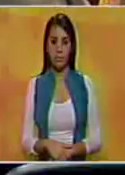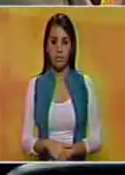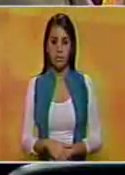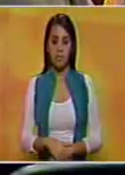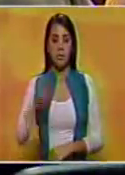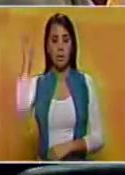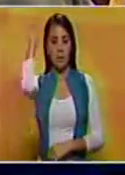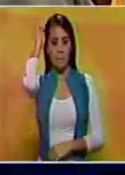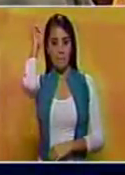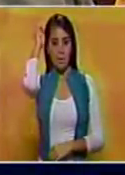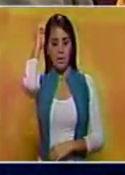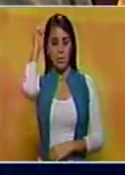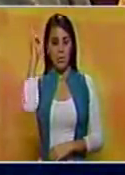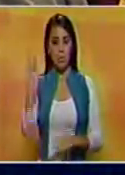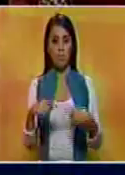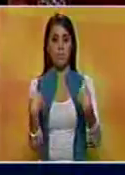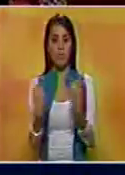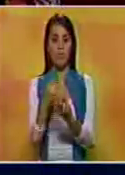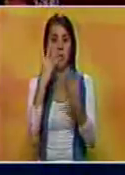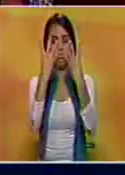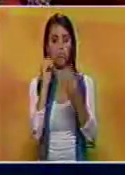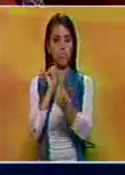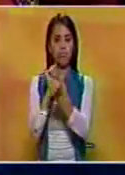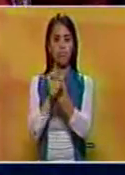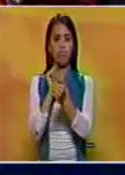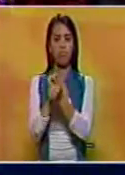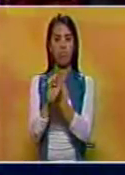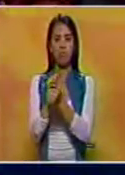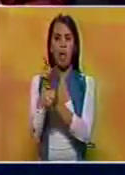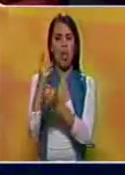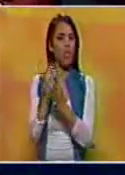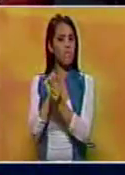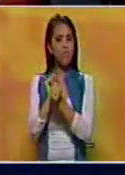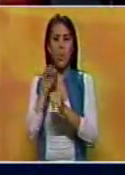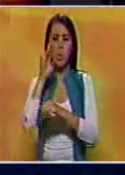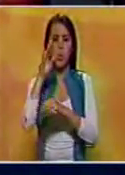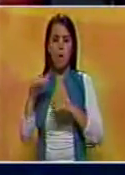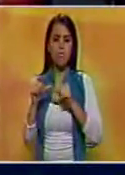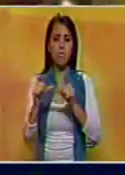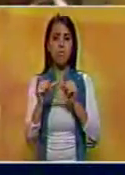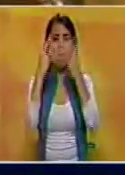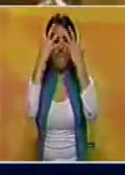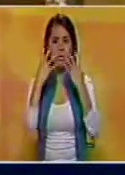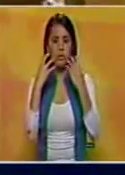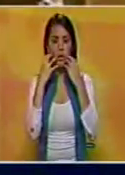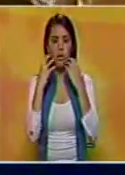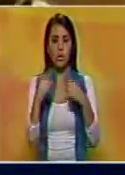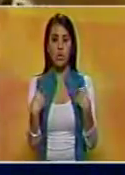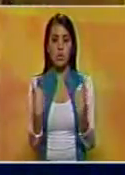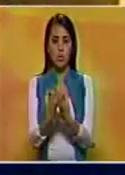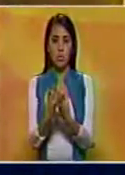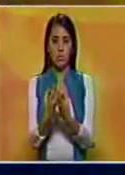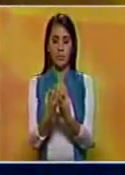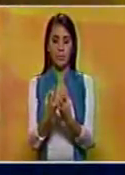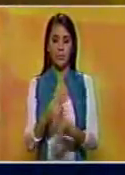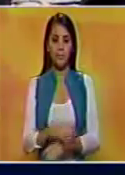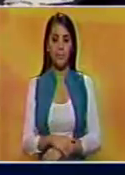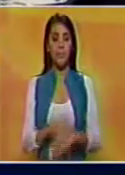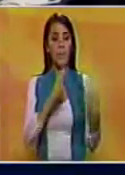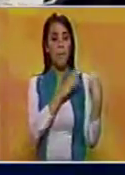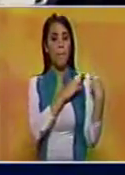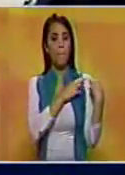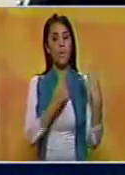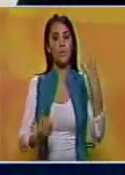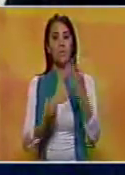En Perú, Sala Penal Nacional condenó a cadena perpetua por terrorismo a la cúpula de la organización Sendero Luminoso, encabezada por